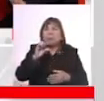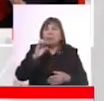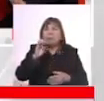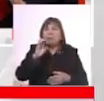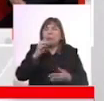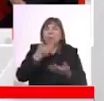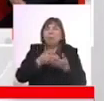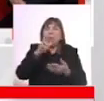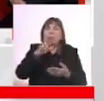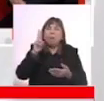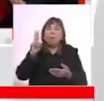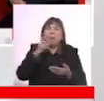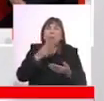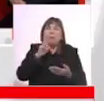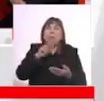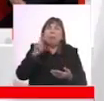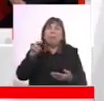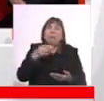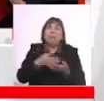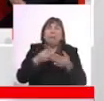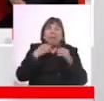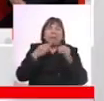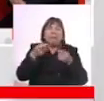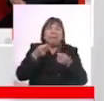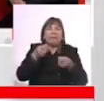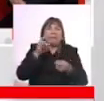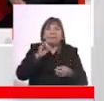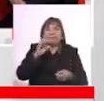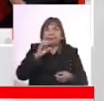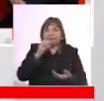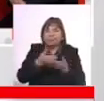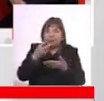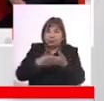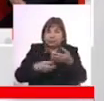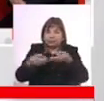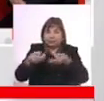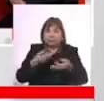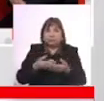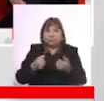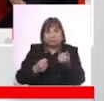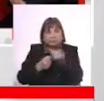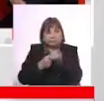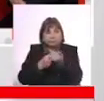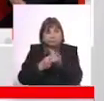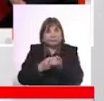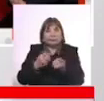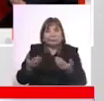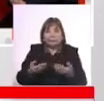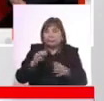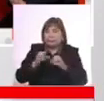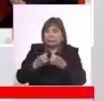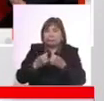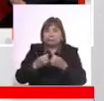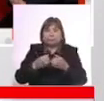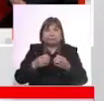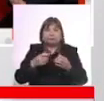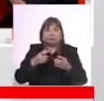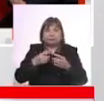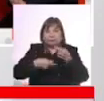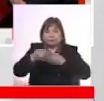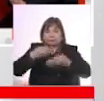012-2022, decreto de urgencia que crea el Fondo de Apoyo Empresarial para el sector textil y confección,